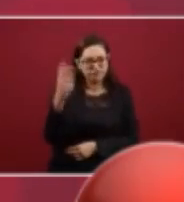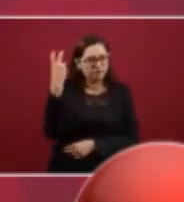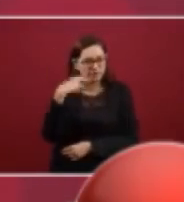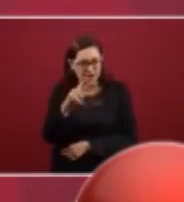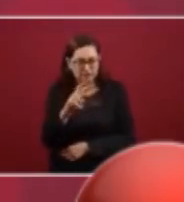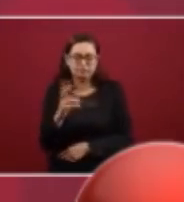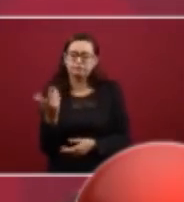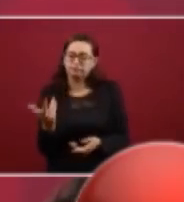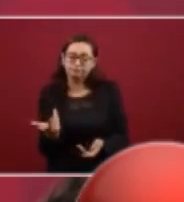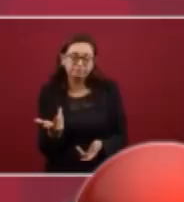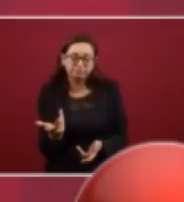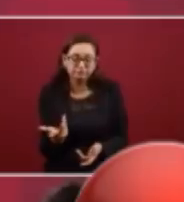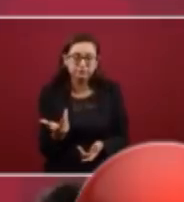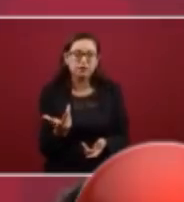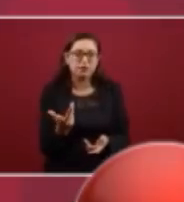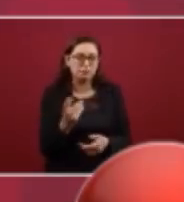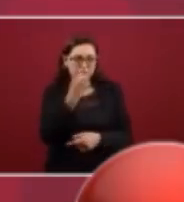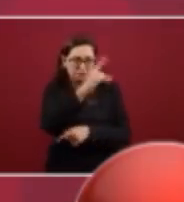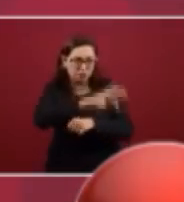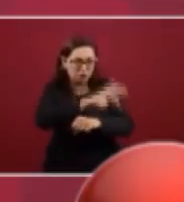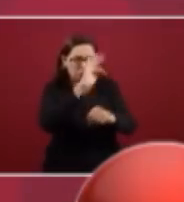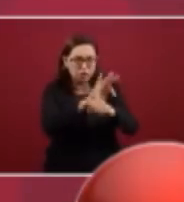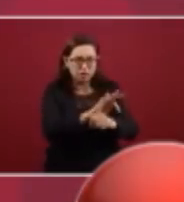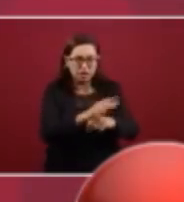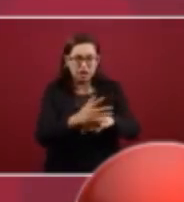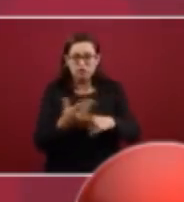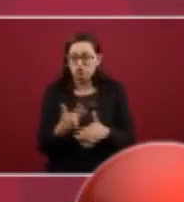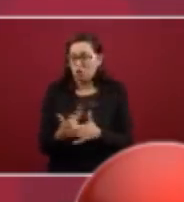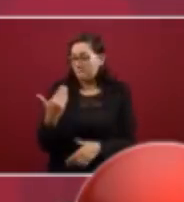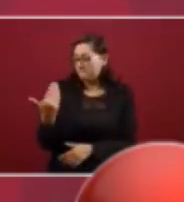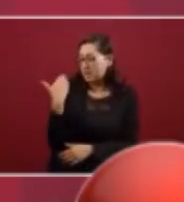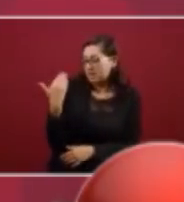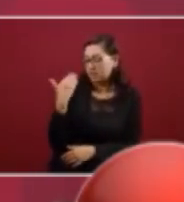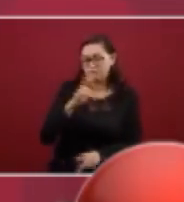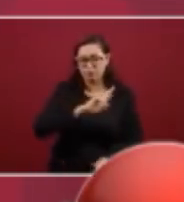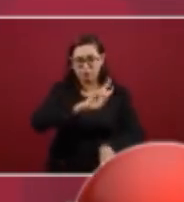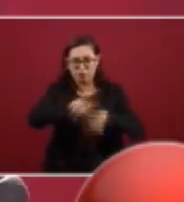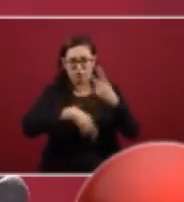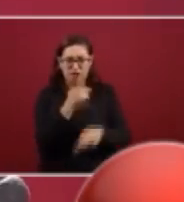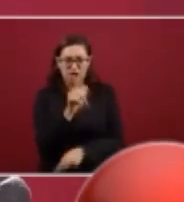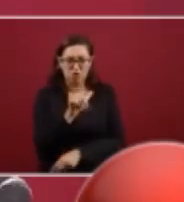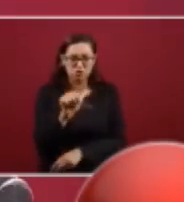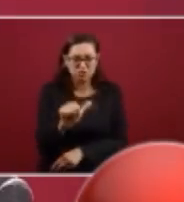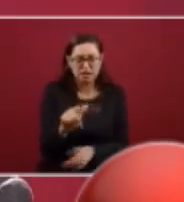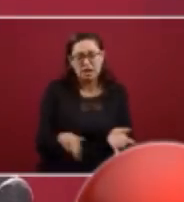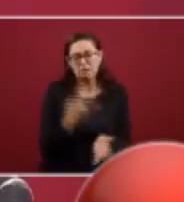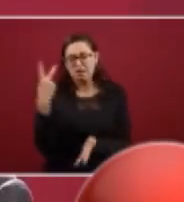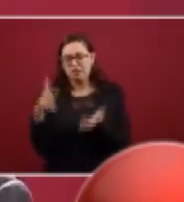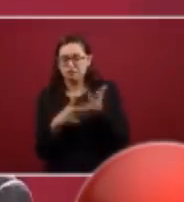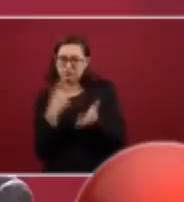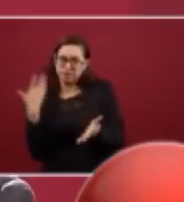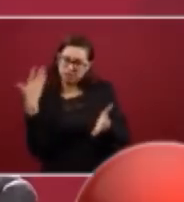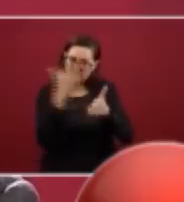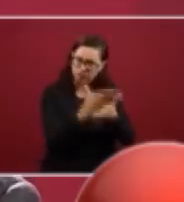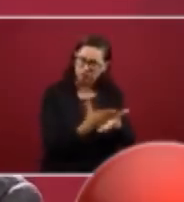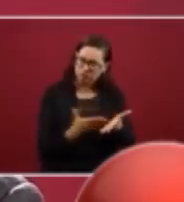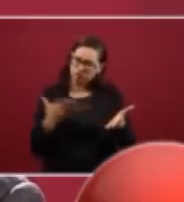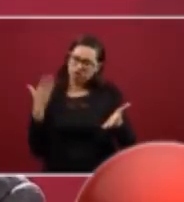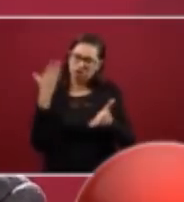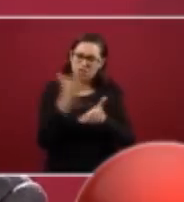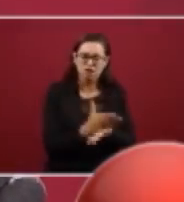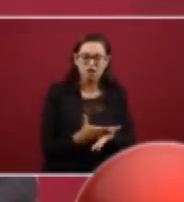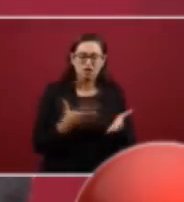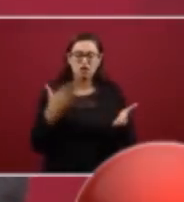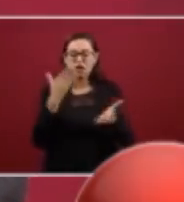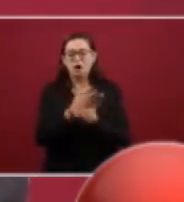recursos. Acabo de estar en Los Ángeles. He ido varias veces a Estados Unidos y todas las veces que he ido a Estados Unidos